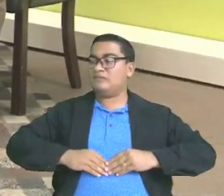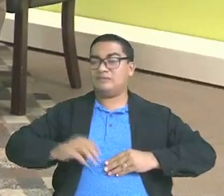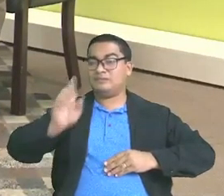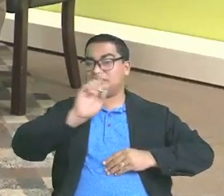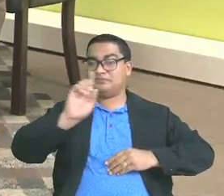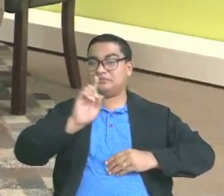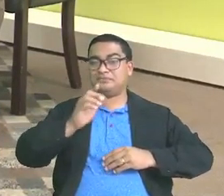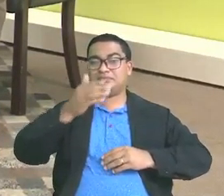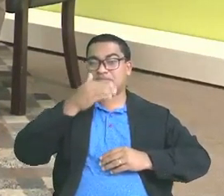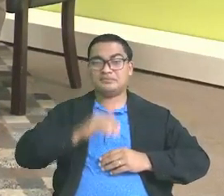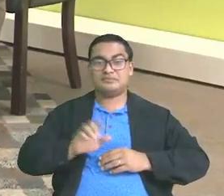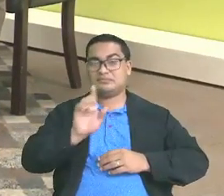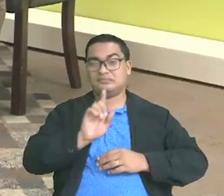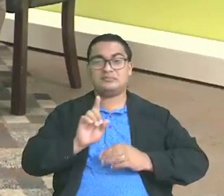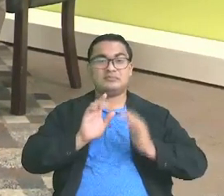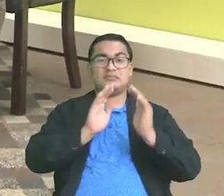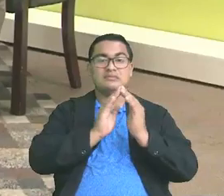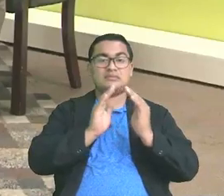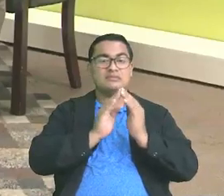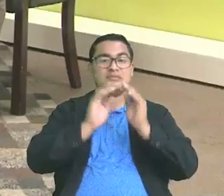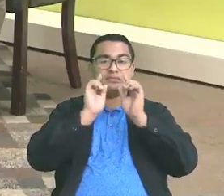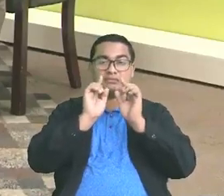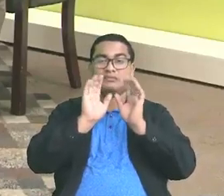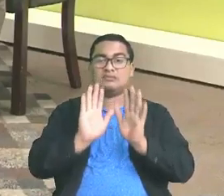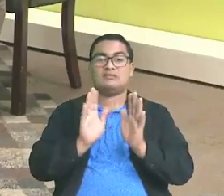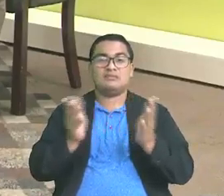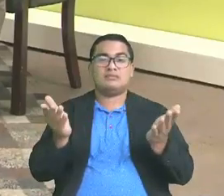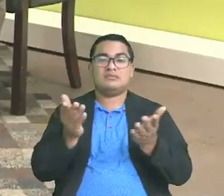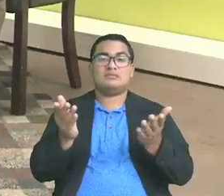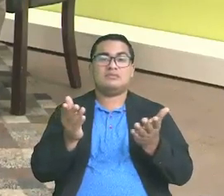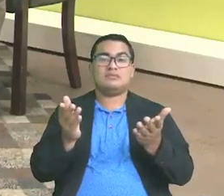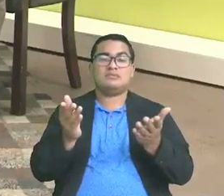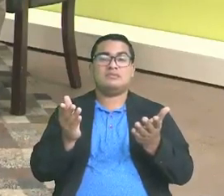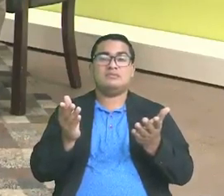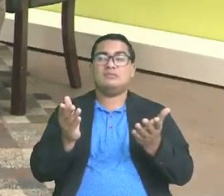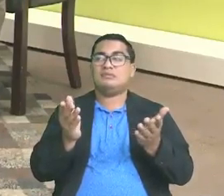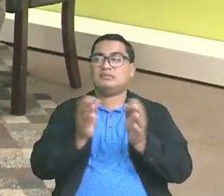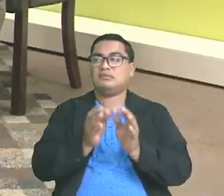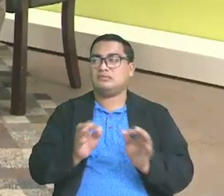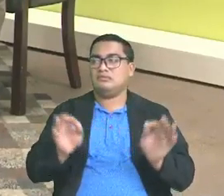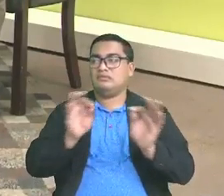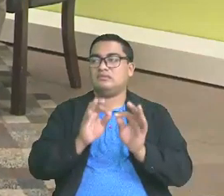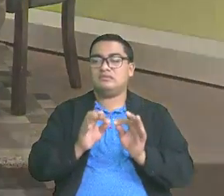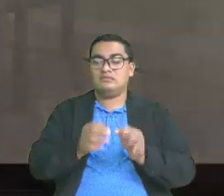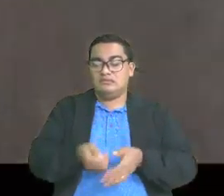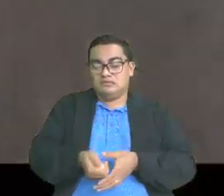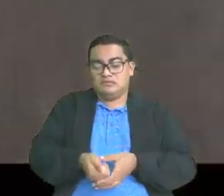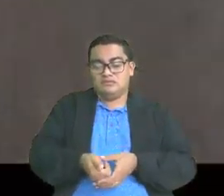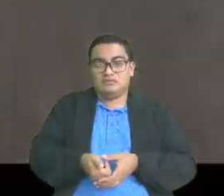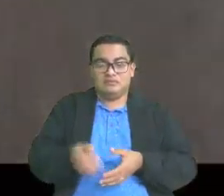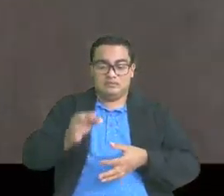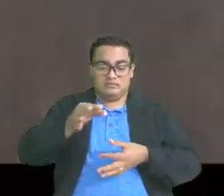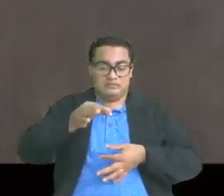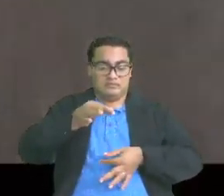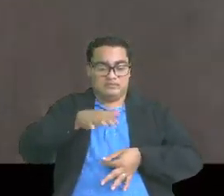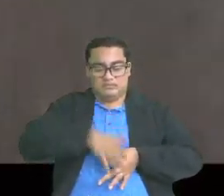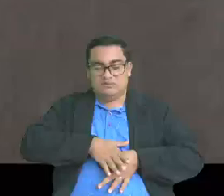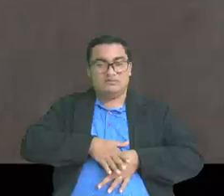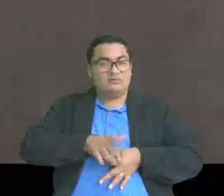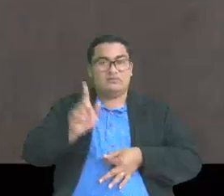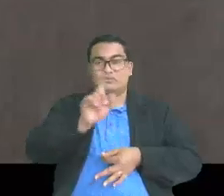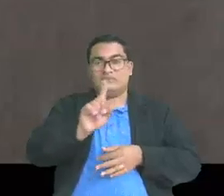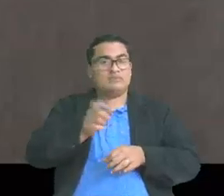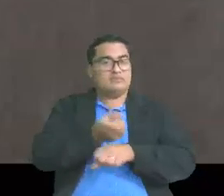reducción en casa, ¿cuándo hacerlo? Bueno, lo que quería llegar, y ponerle algo, una chibola en el ombligo y taparlo, no